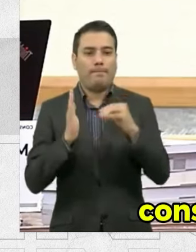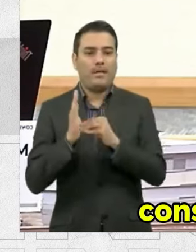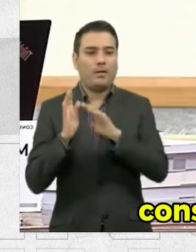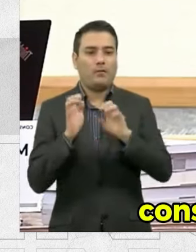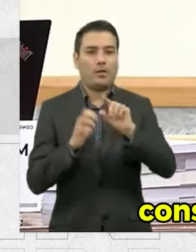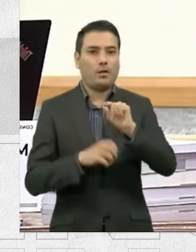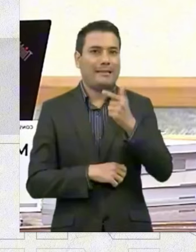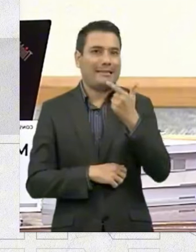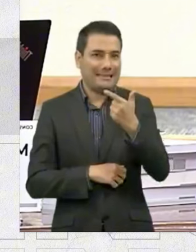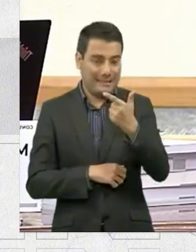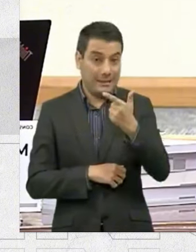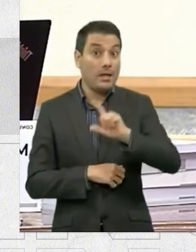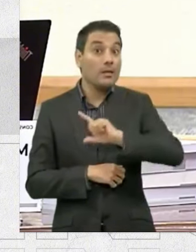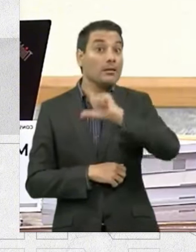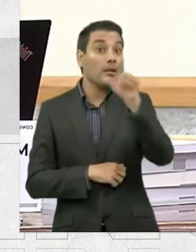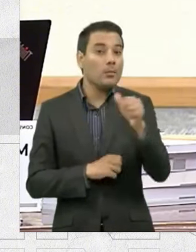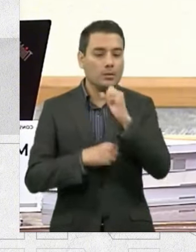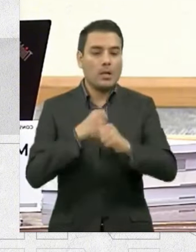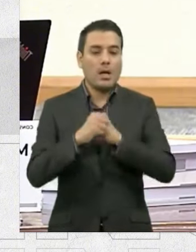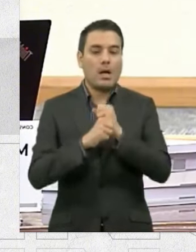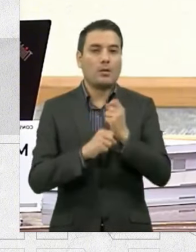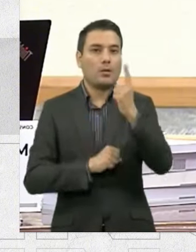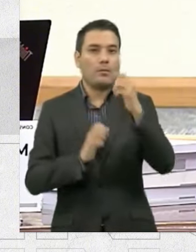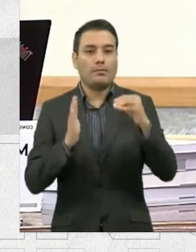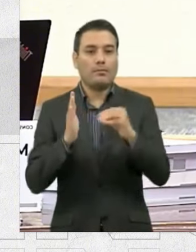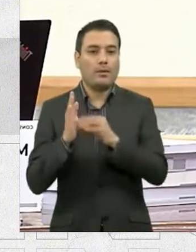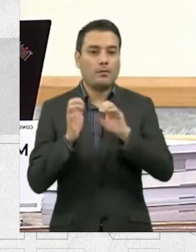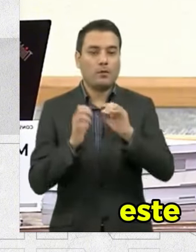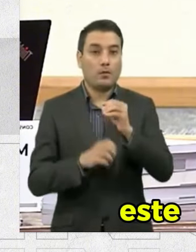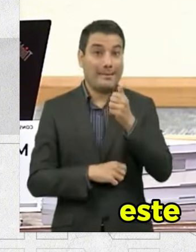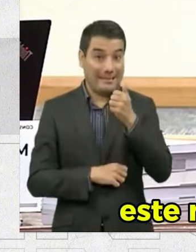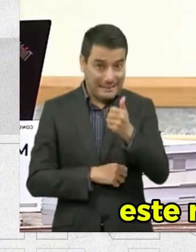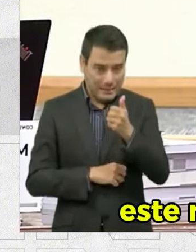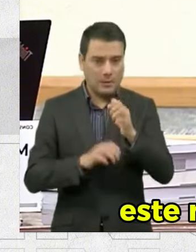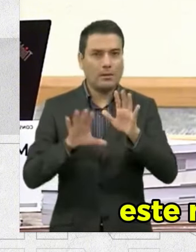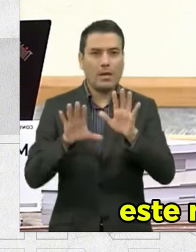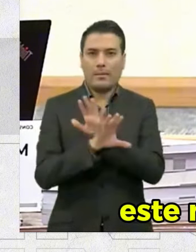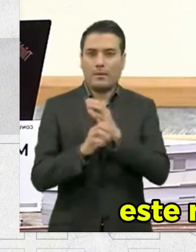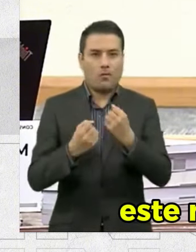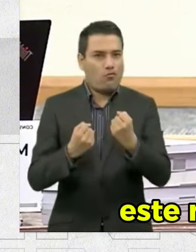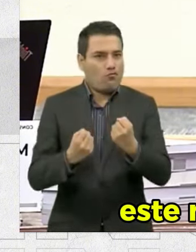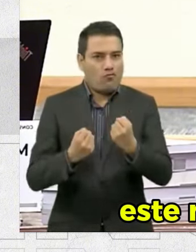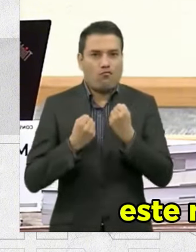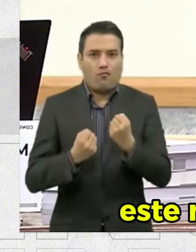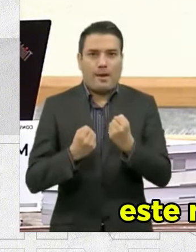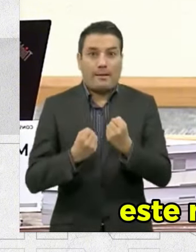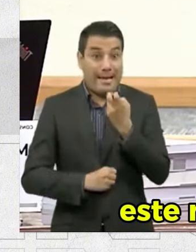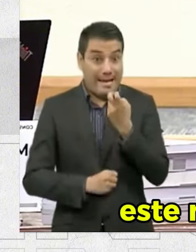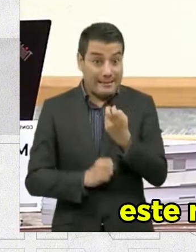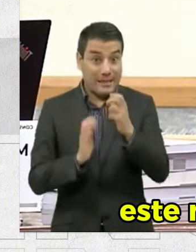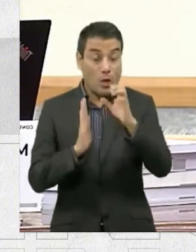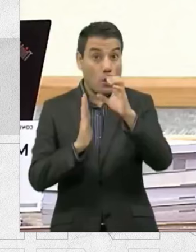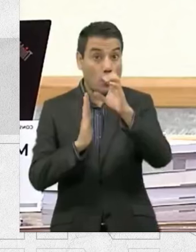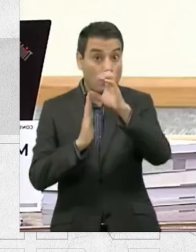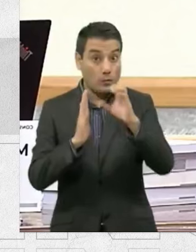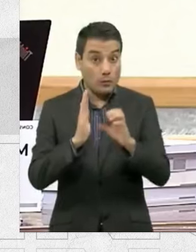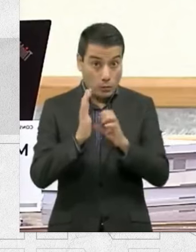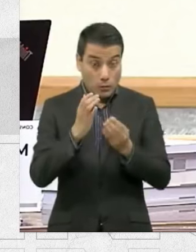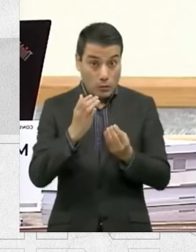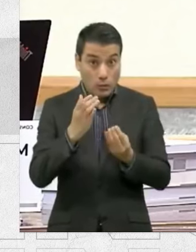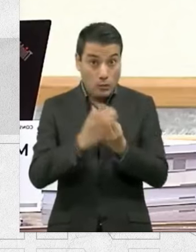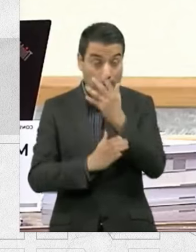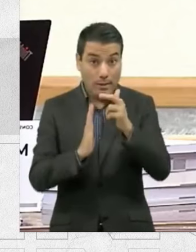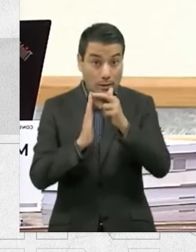se ve fortalecida con la de 1996. Este mandato constitucional no es algo nuevo, es